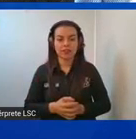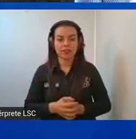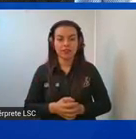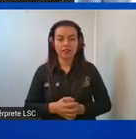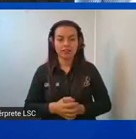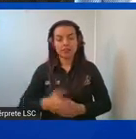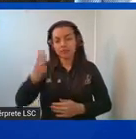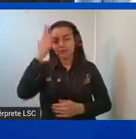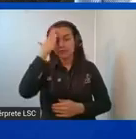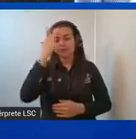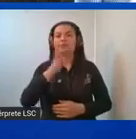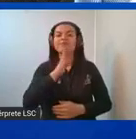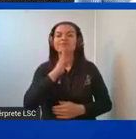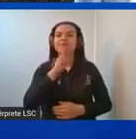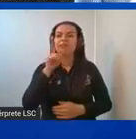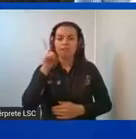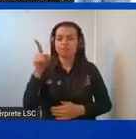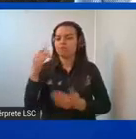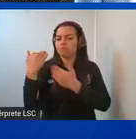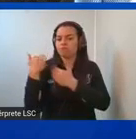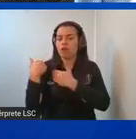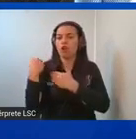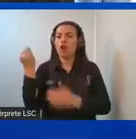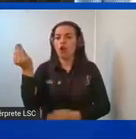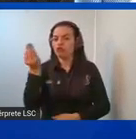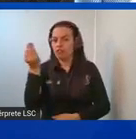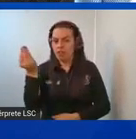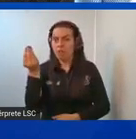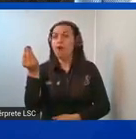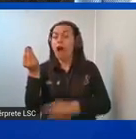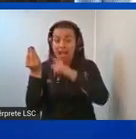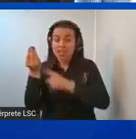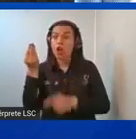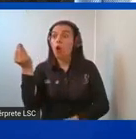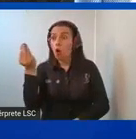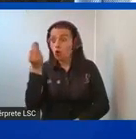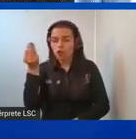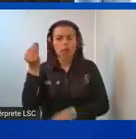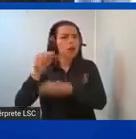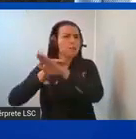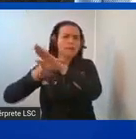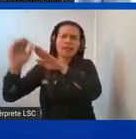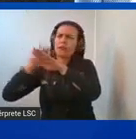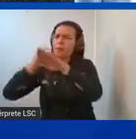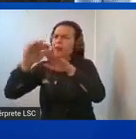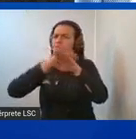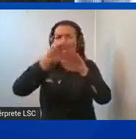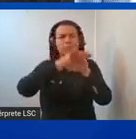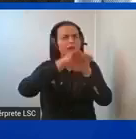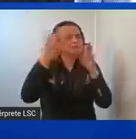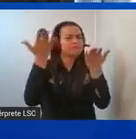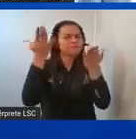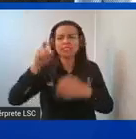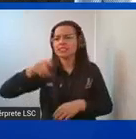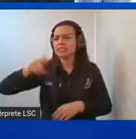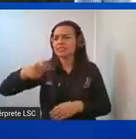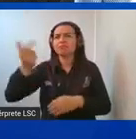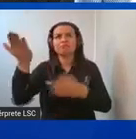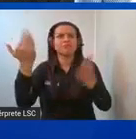del Consejo para invitar a las sesiones a cuantas personas o entidades se necesiten.